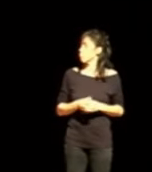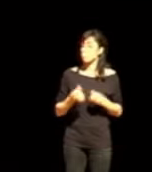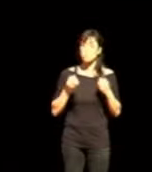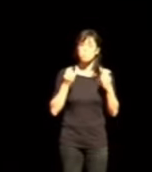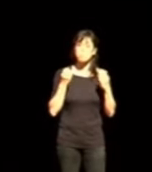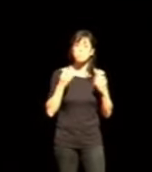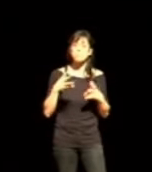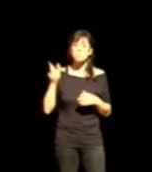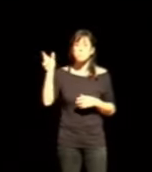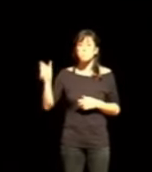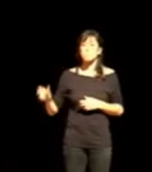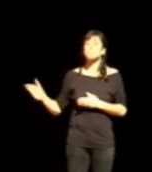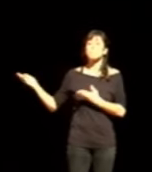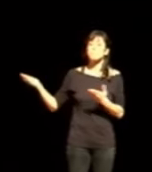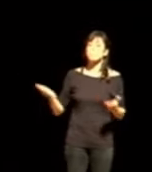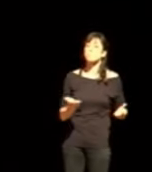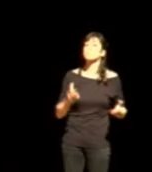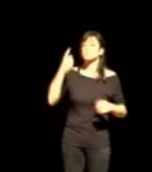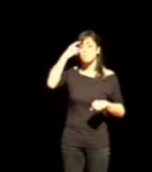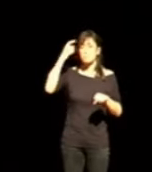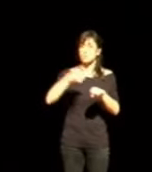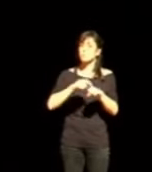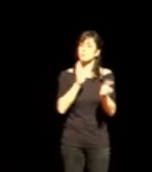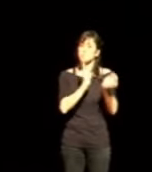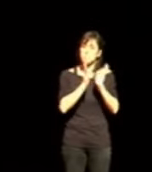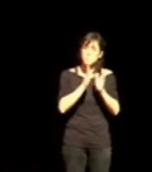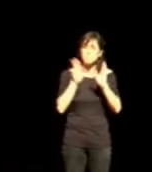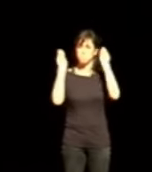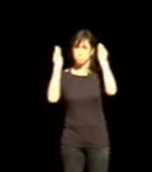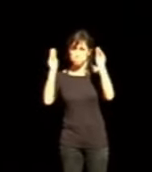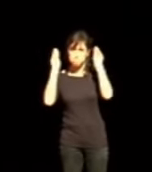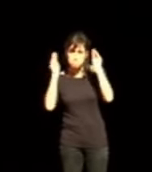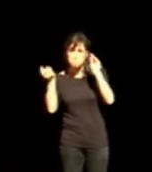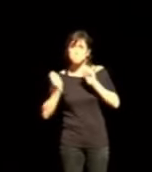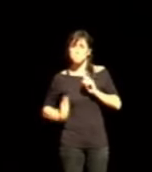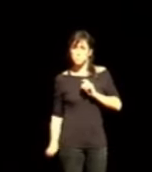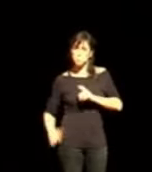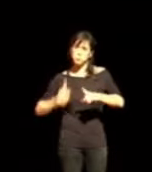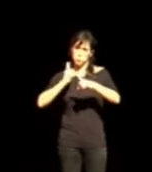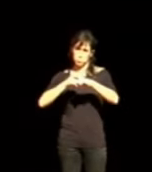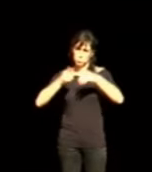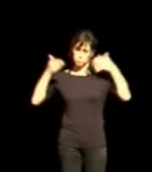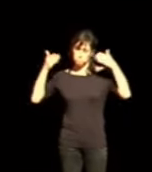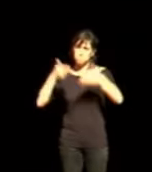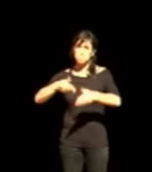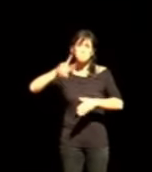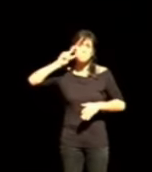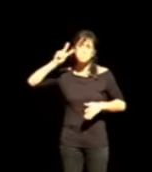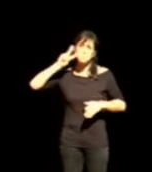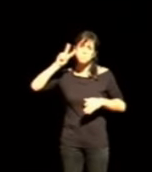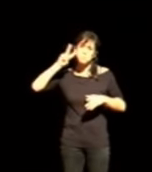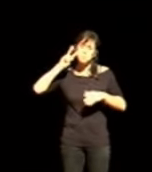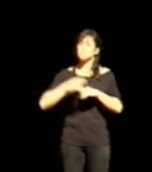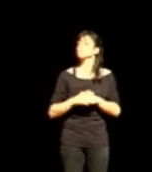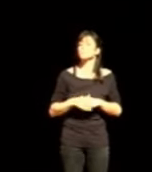gonbidatua psikoterapeuta, pedagogoa eta sexologoa da. Berrelkartzeko terapiaren